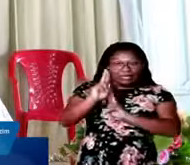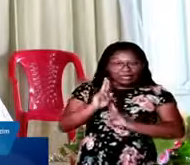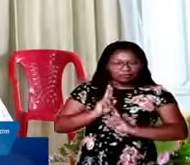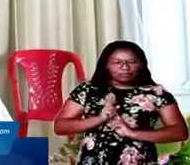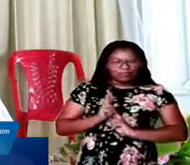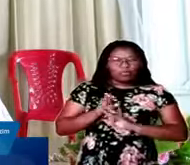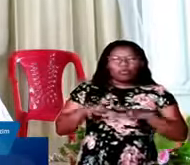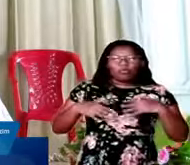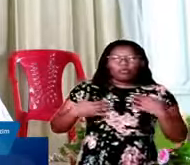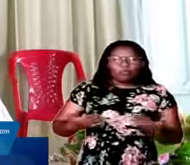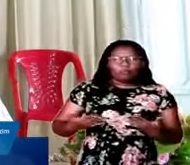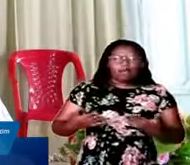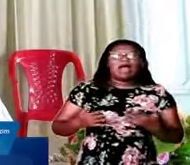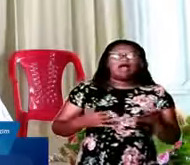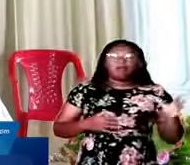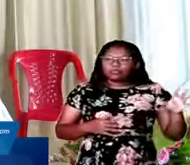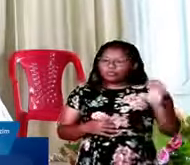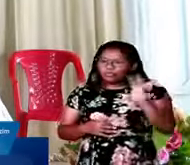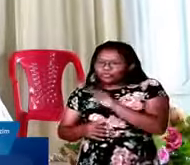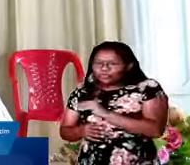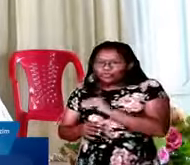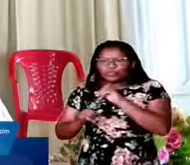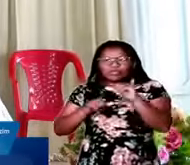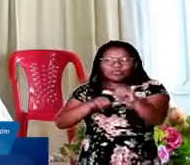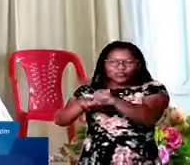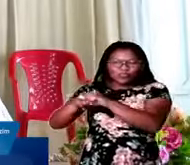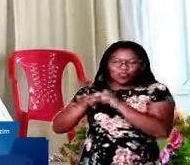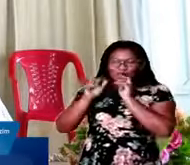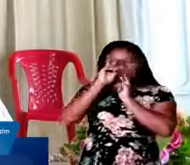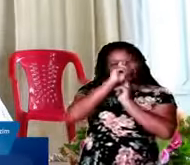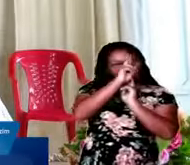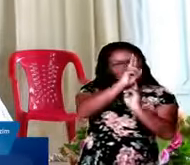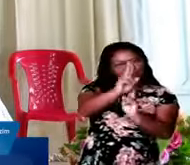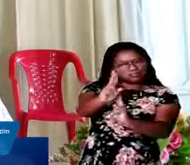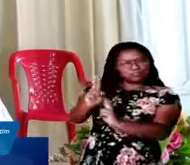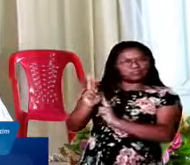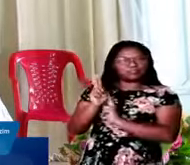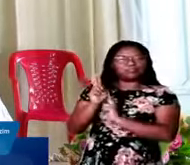gana cuando tratas a todo mundo con respeto.